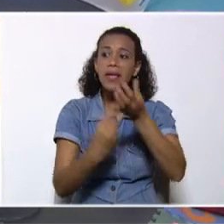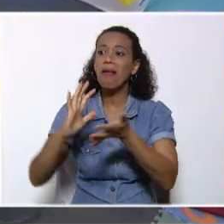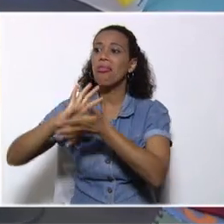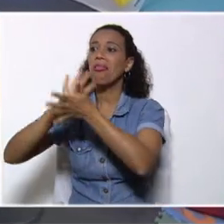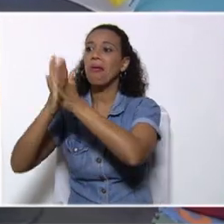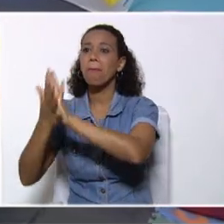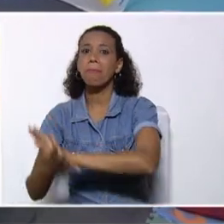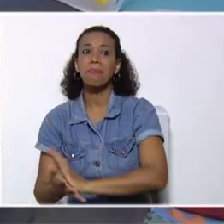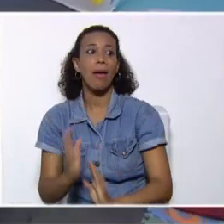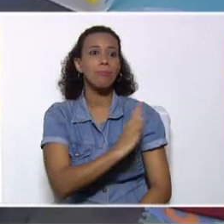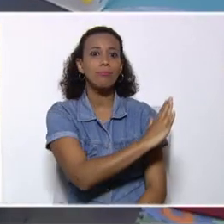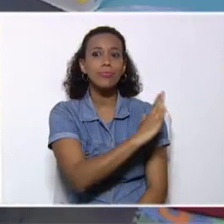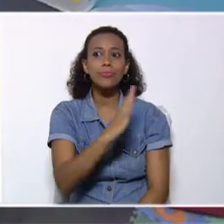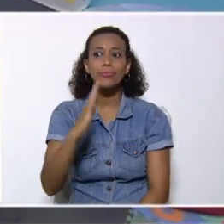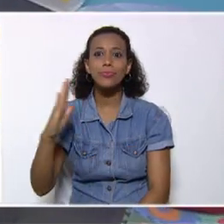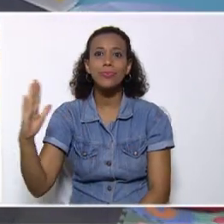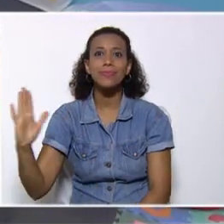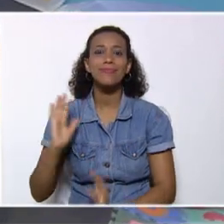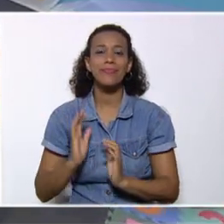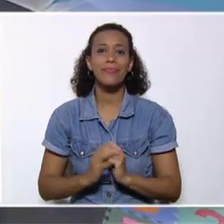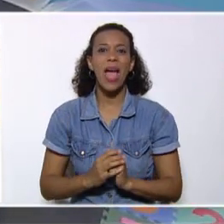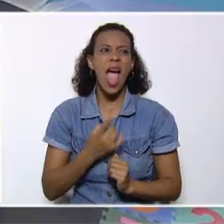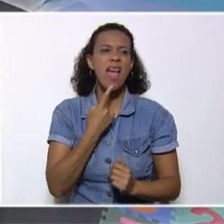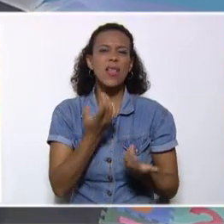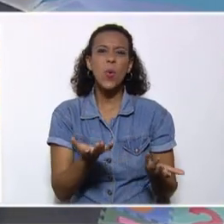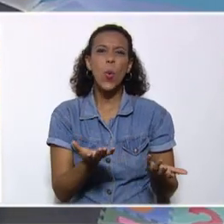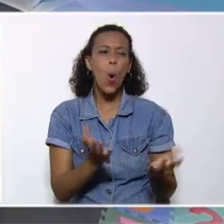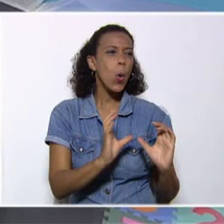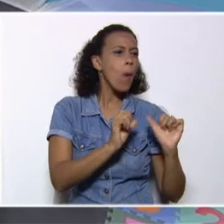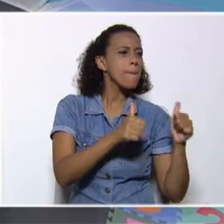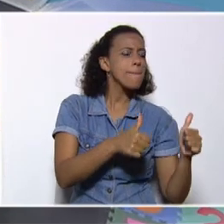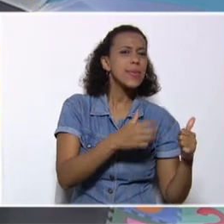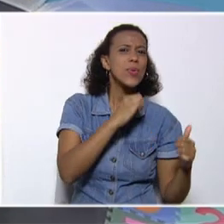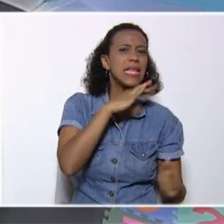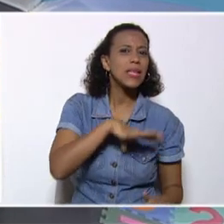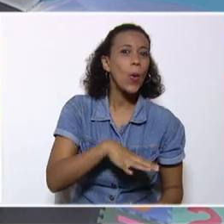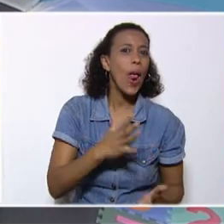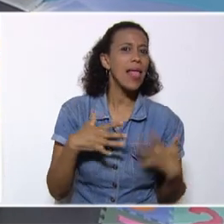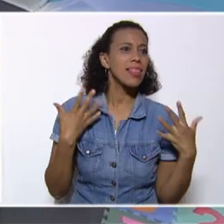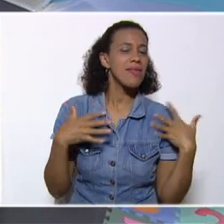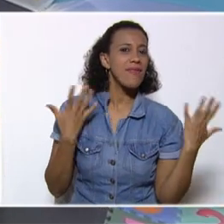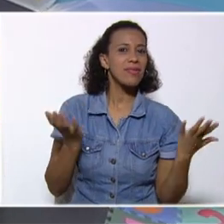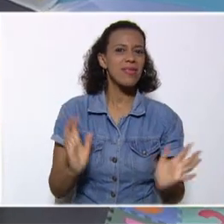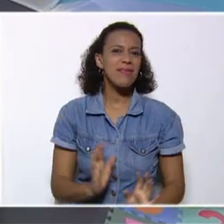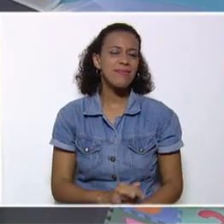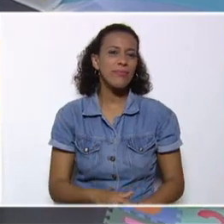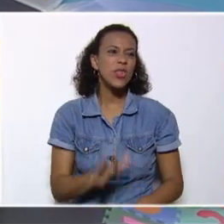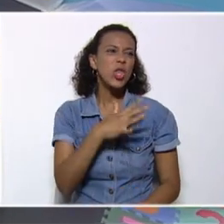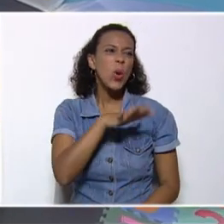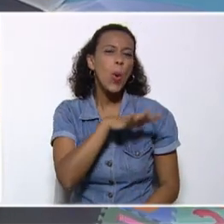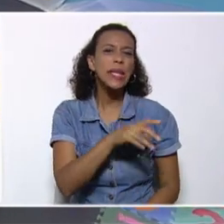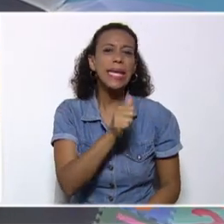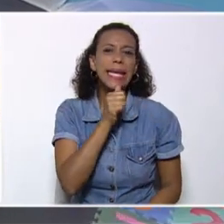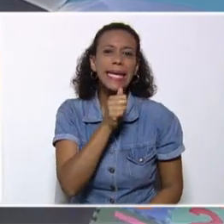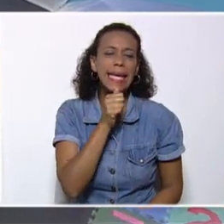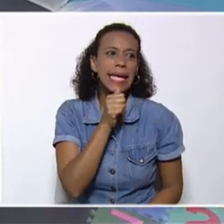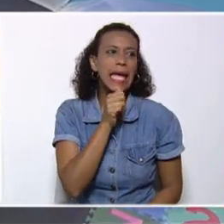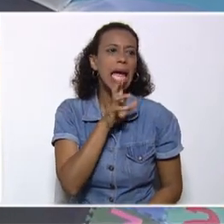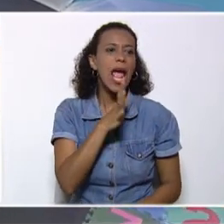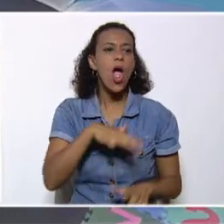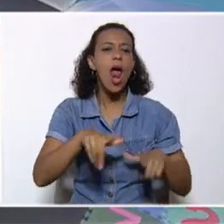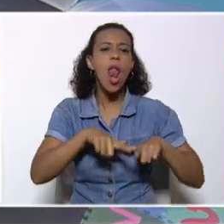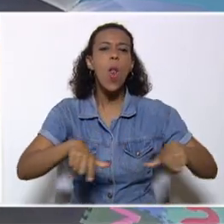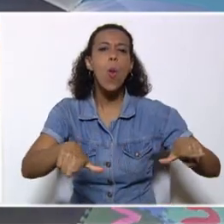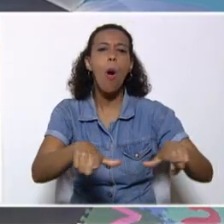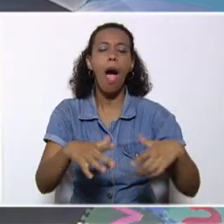para luego ir diciendo cómo ir a hacer esa historia divertida, porque son variadas,